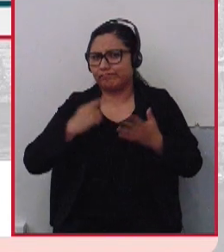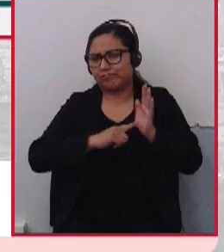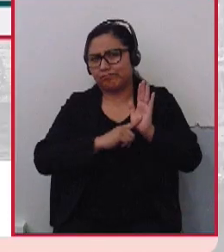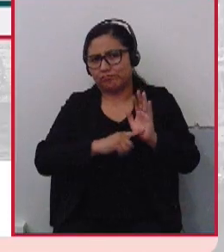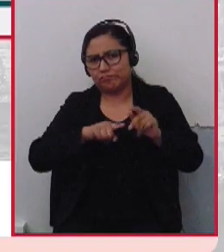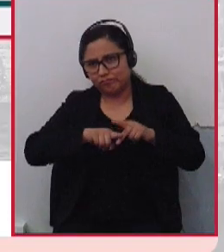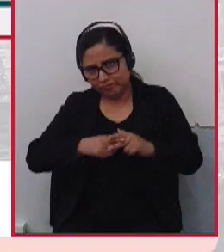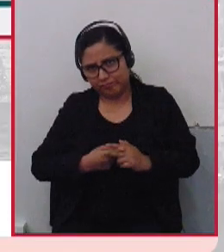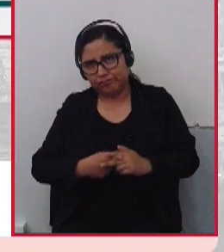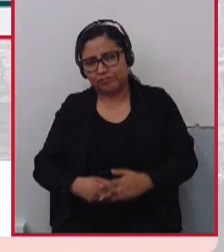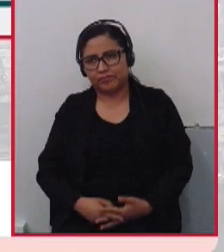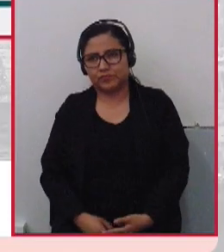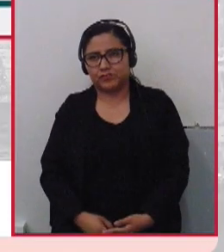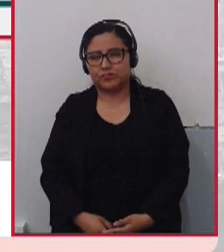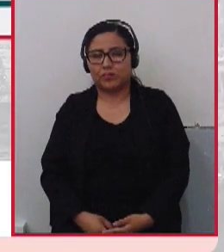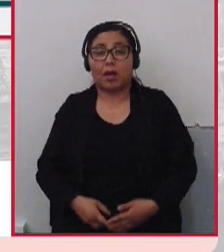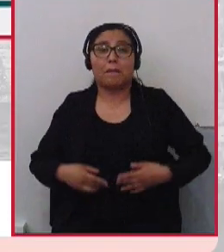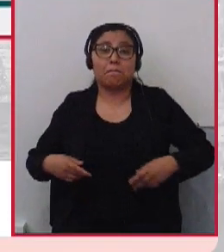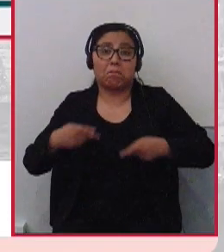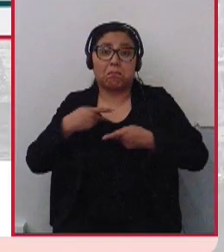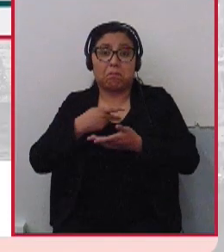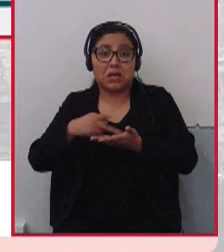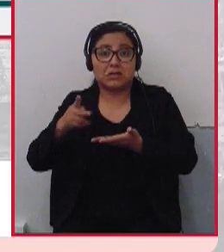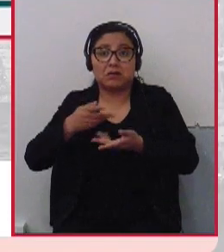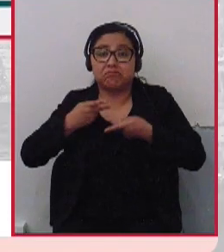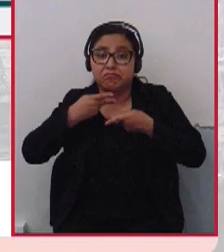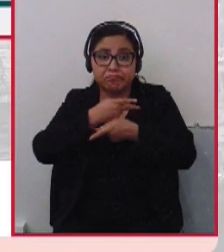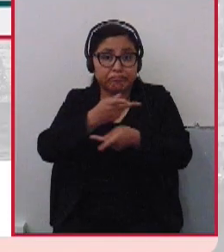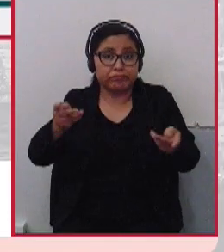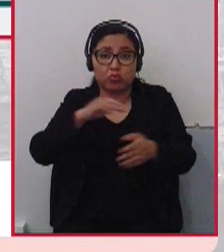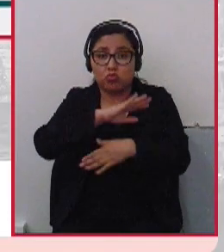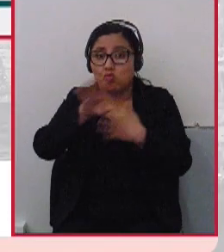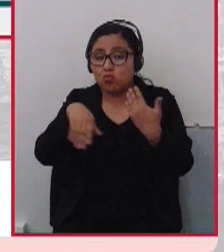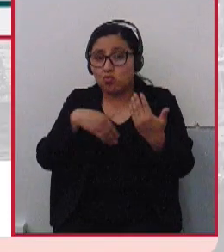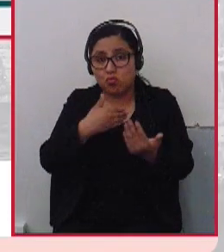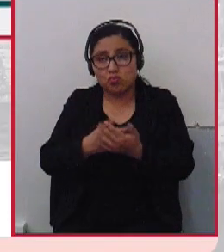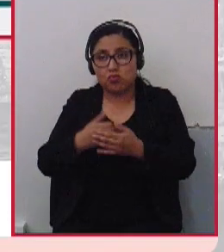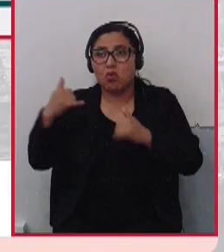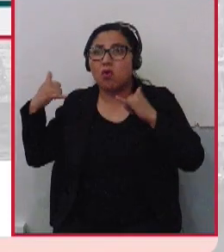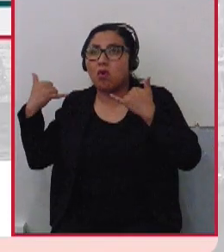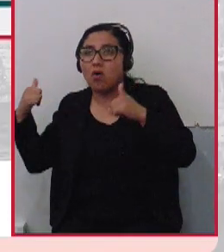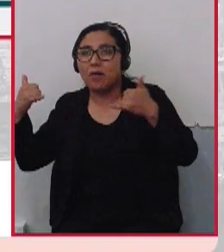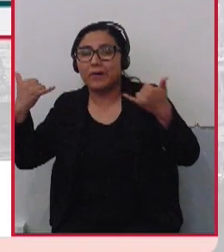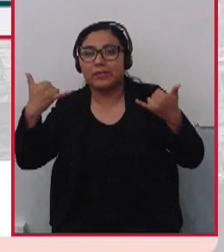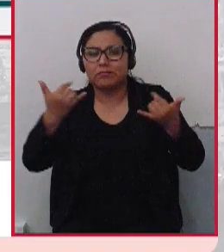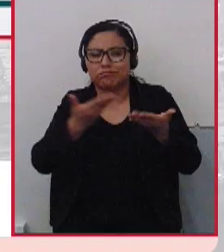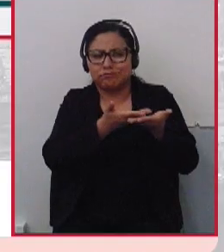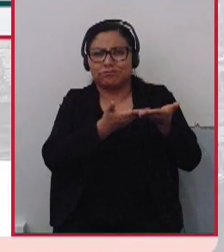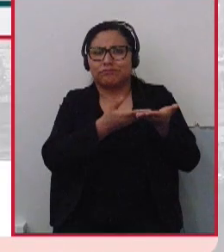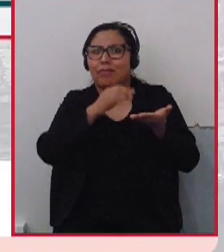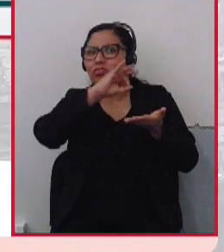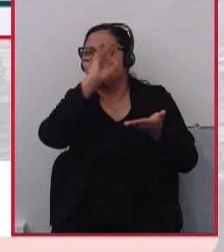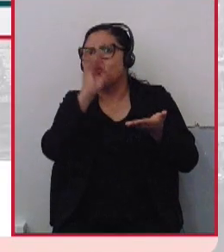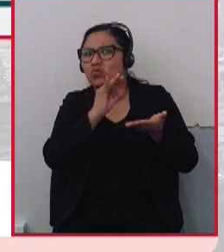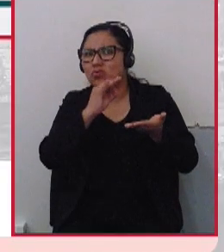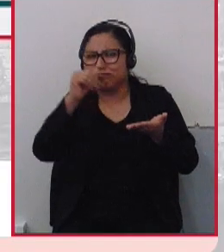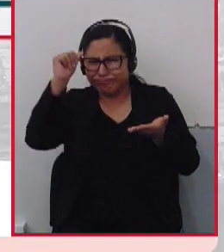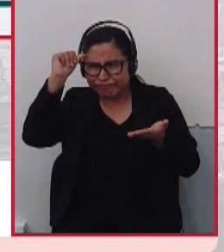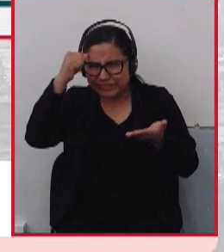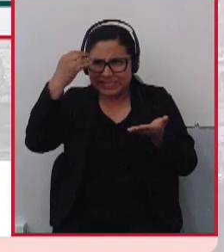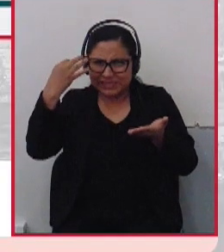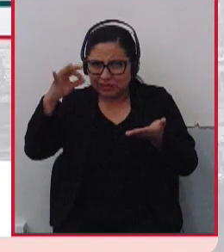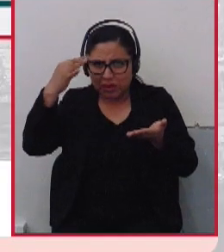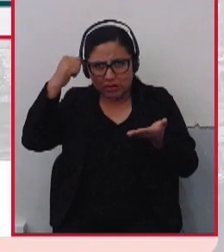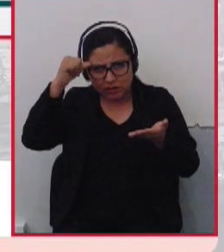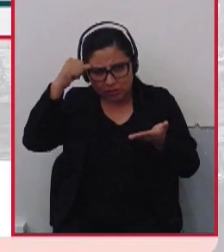algo y el mensaje que va para todos los jóvenes. Nunca olviden el fundamento.